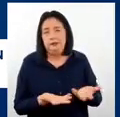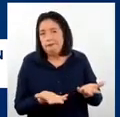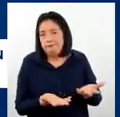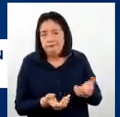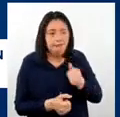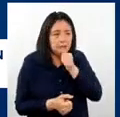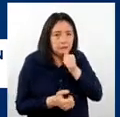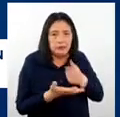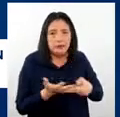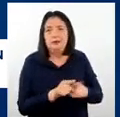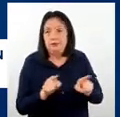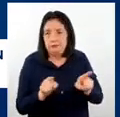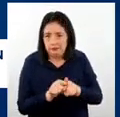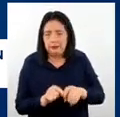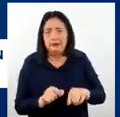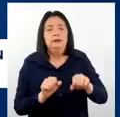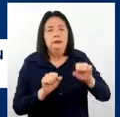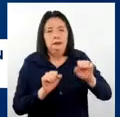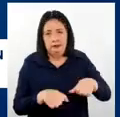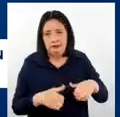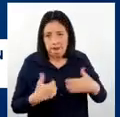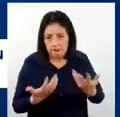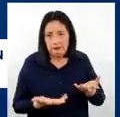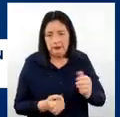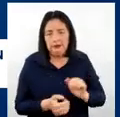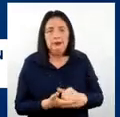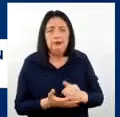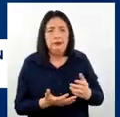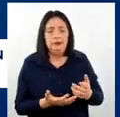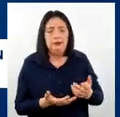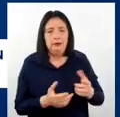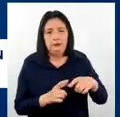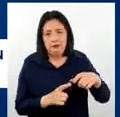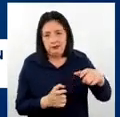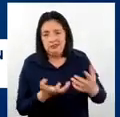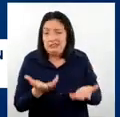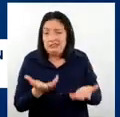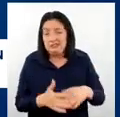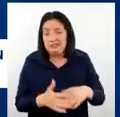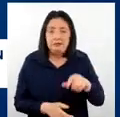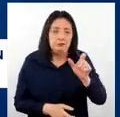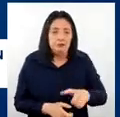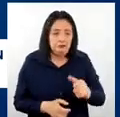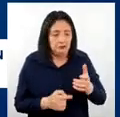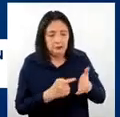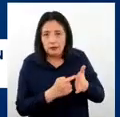eso. Sin embargo, podría ocurrir que una persona no haya completado